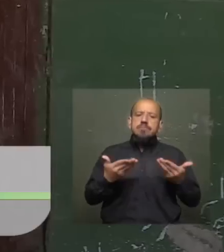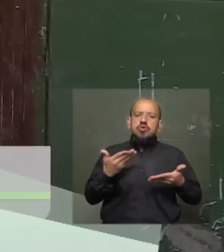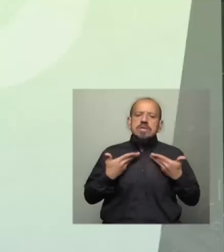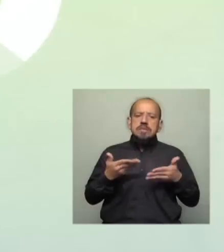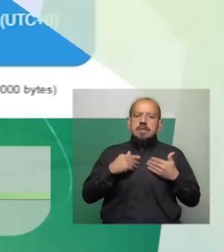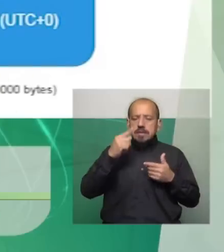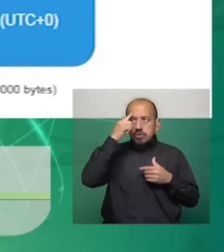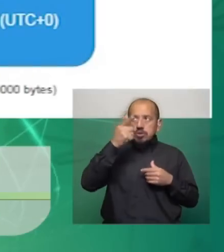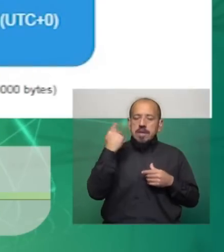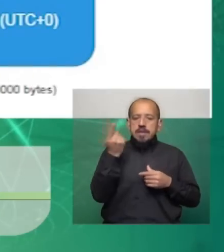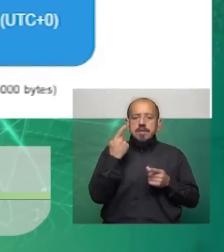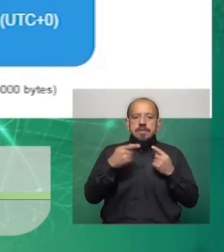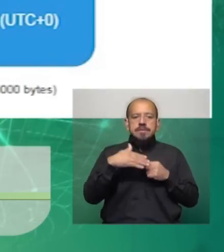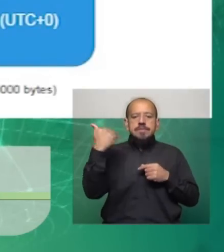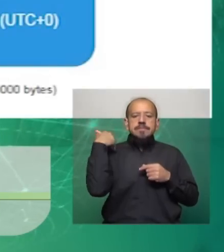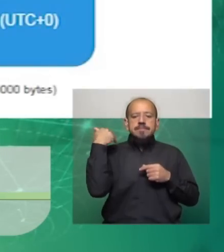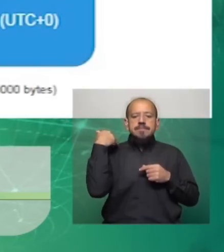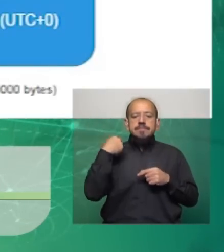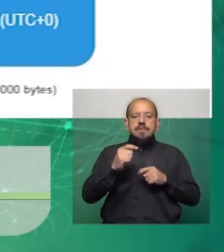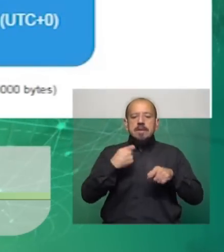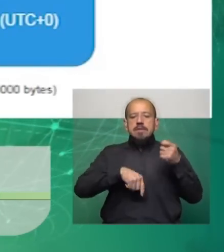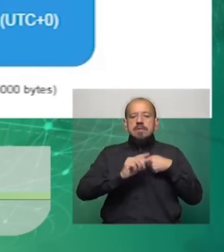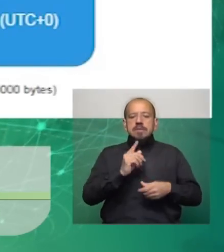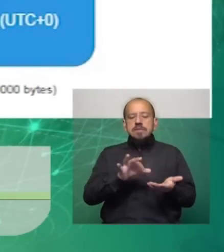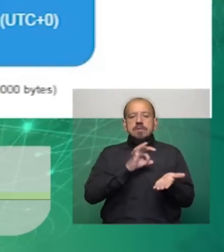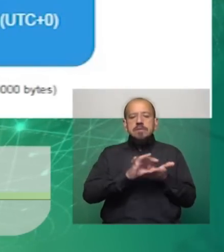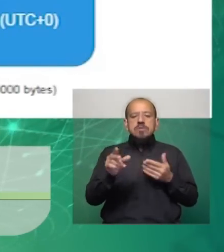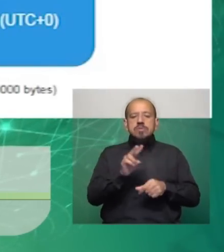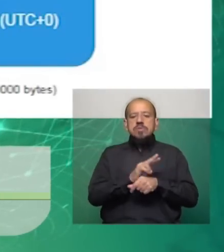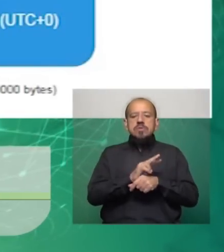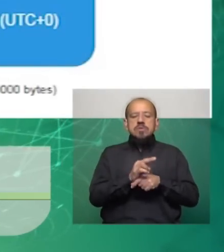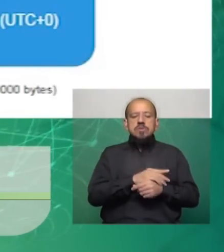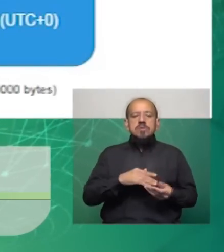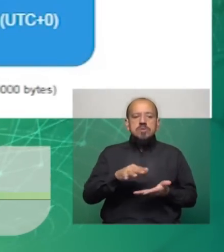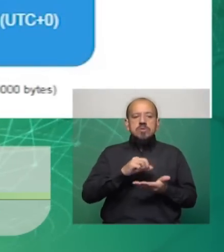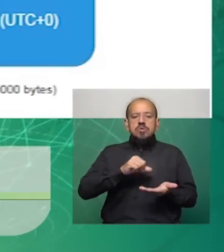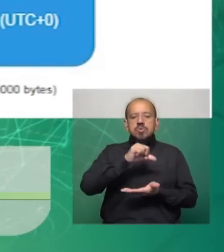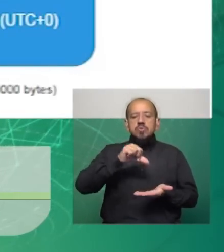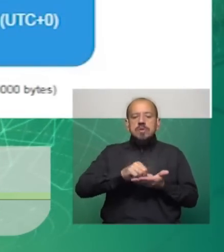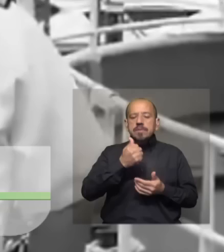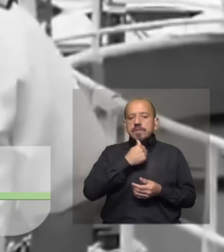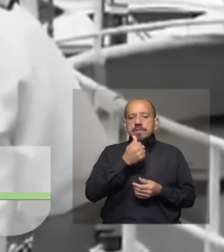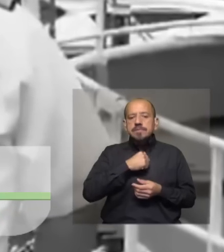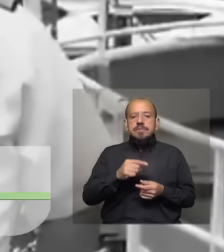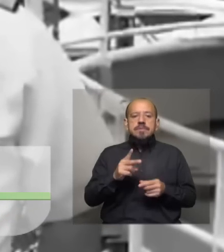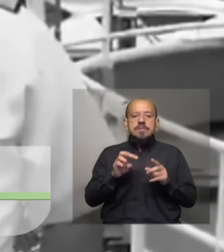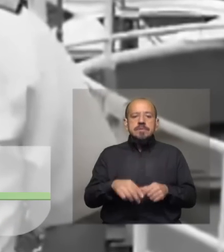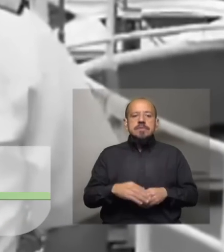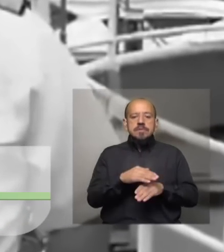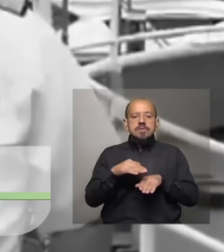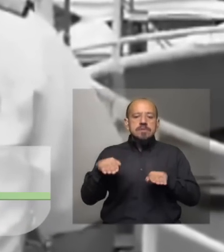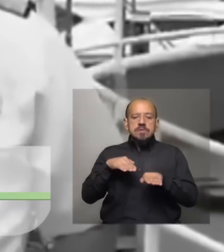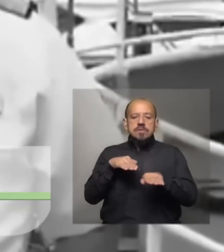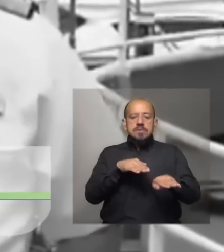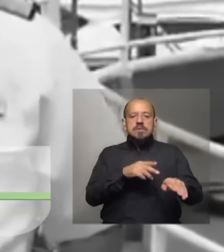uruguayo Alejandro asesiano le bendiga servicios de seguridad privada un boliche en Ciudad vieja el contrato incluía el envío de patrulleros y